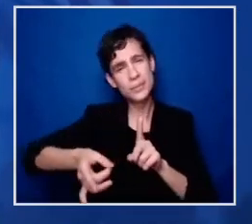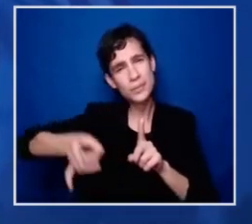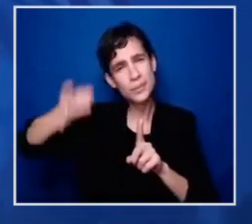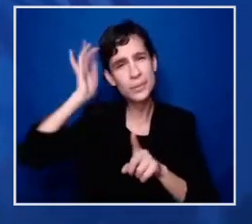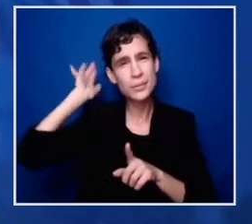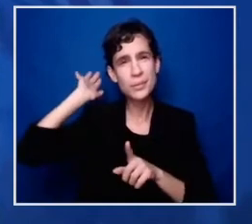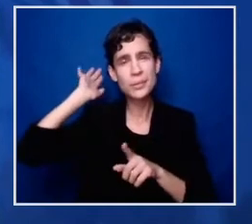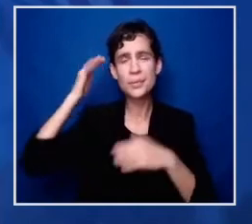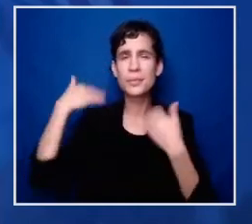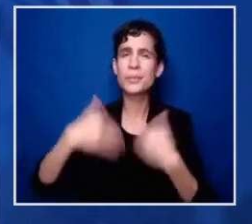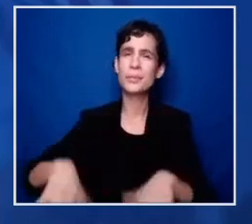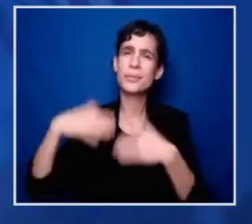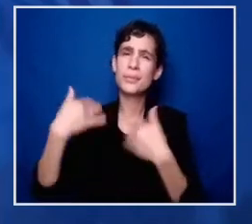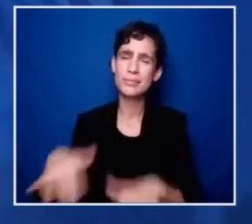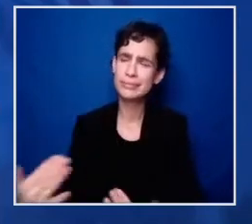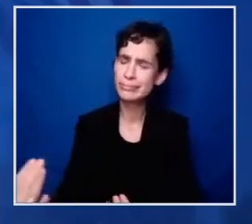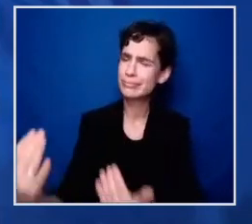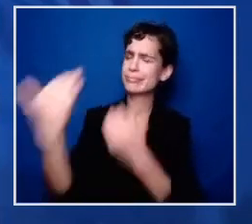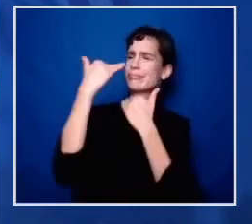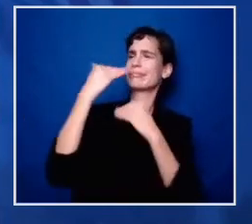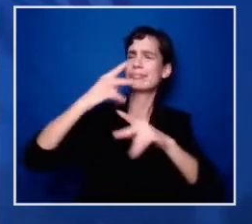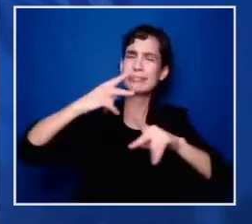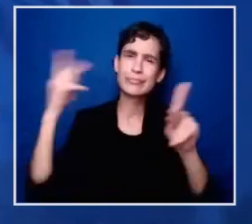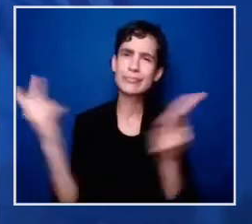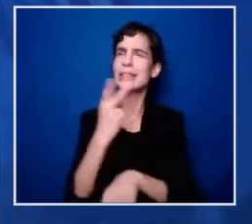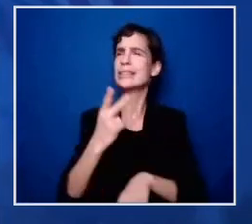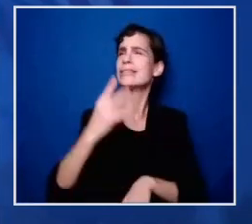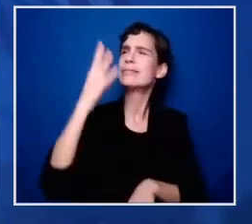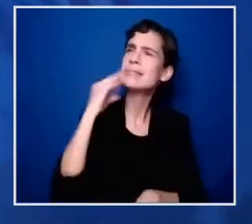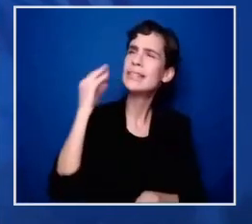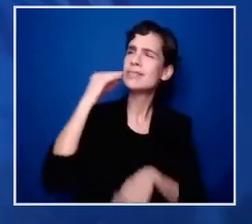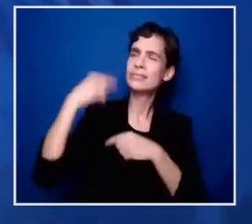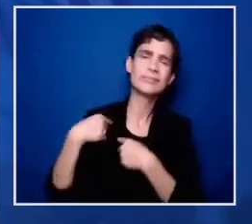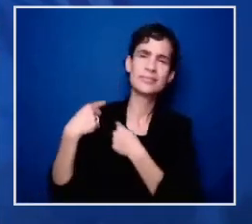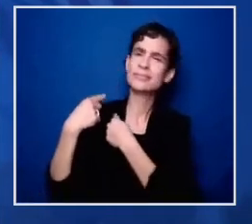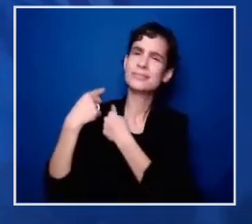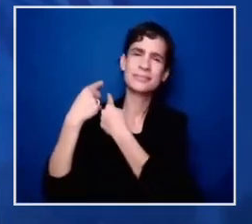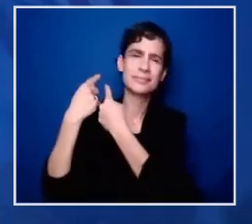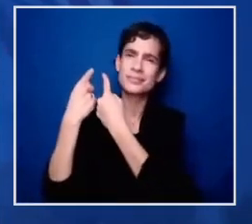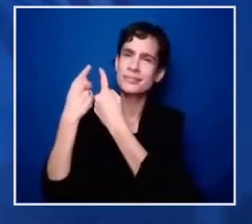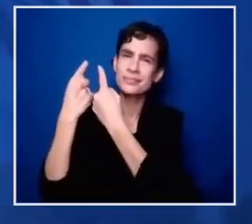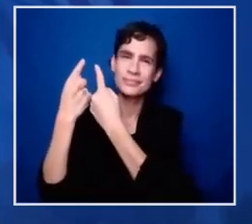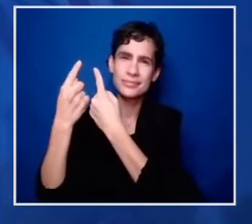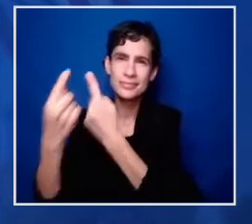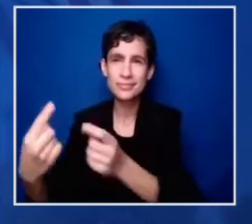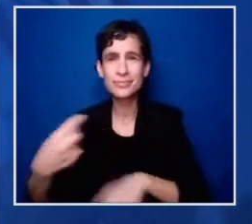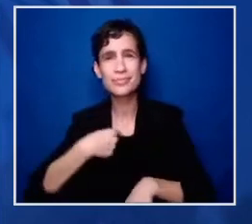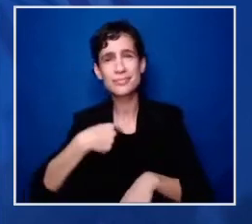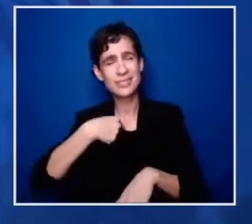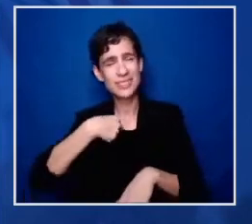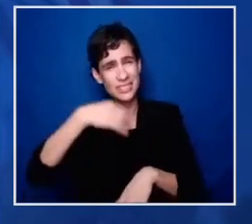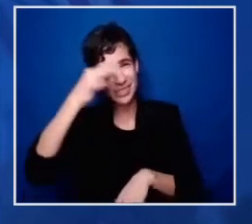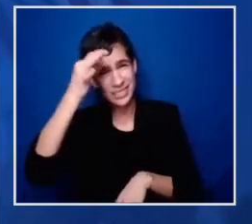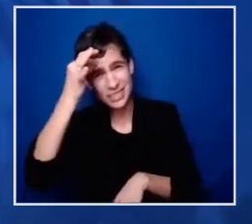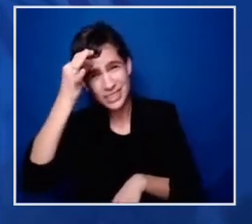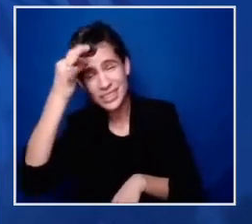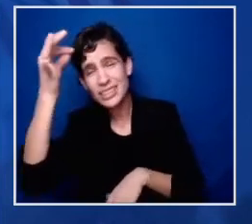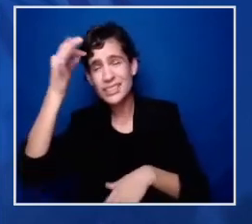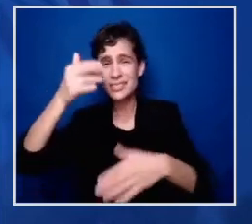fuerte, a tal grado que quedé casi al borde de